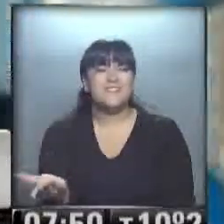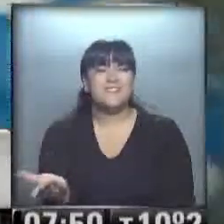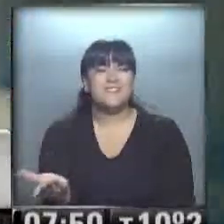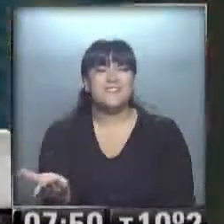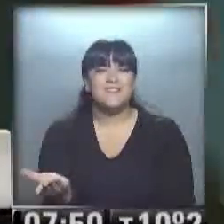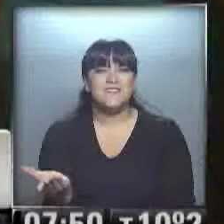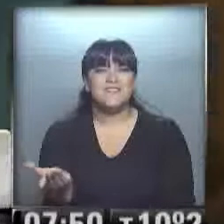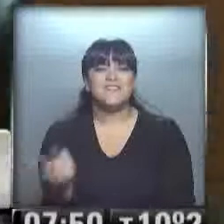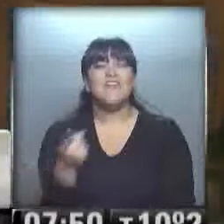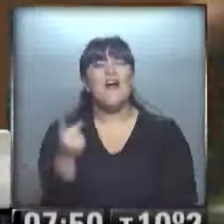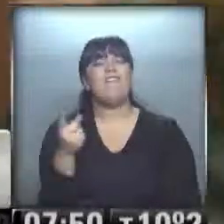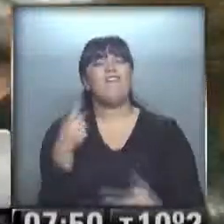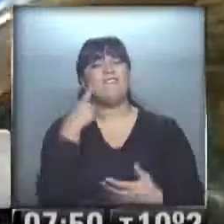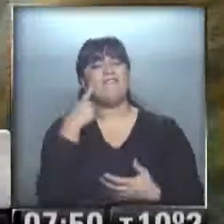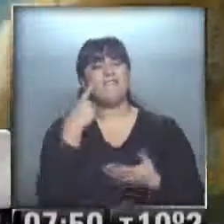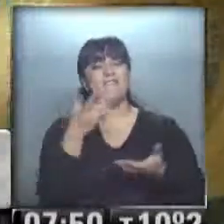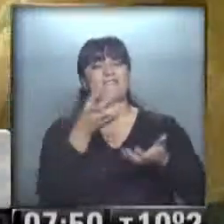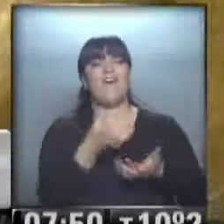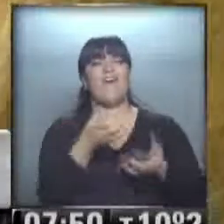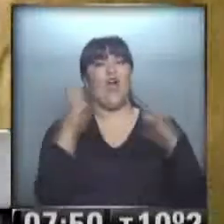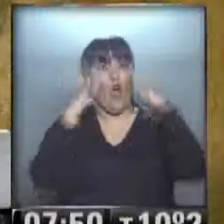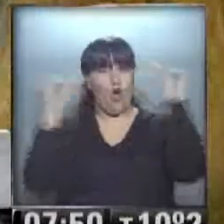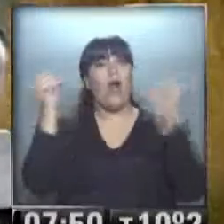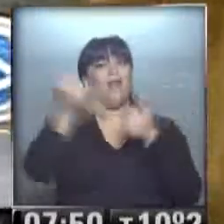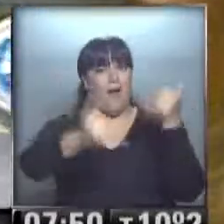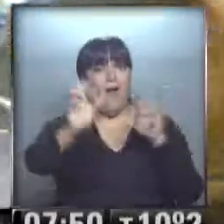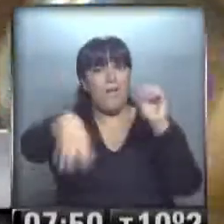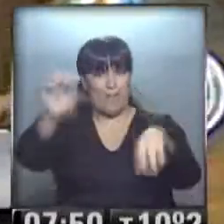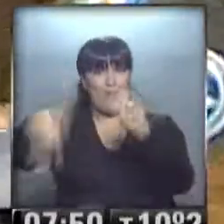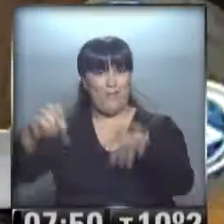afecten ganó en la mano que muchos grandes casinos palabras